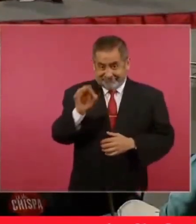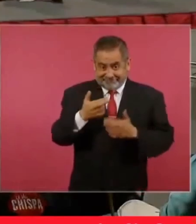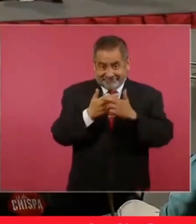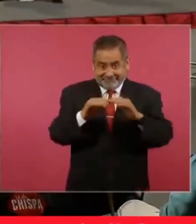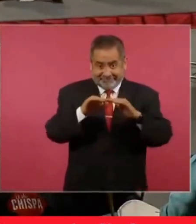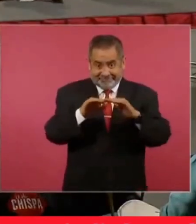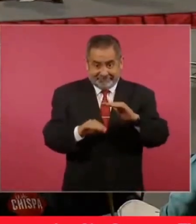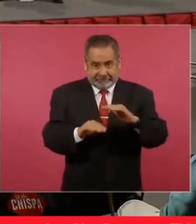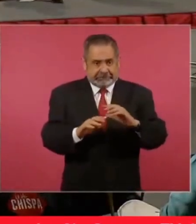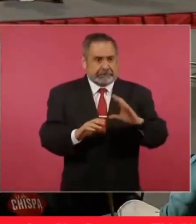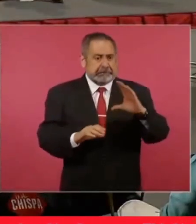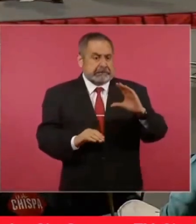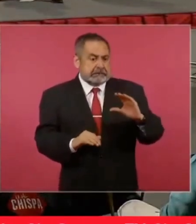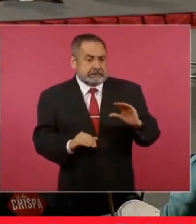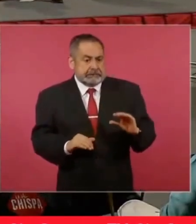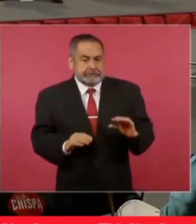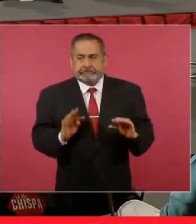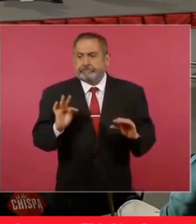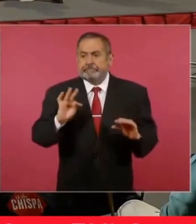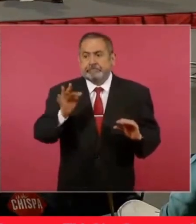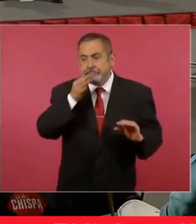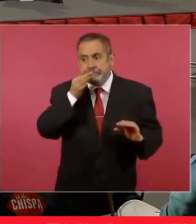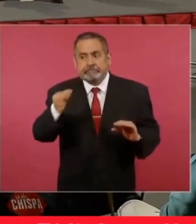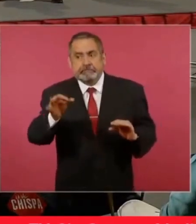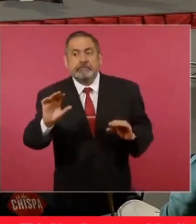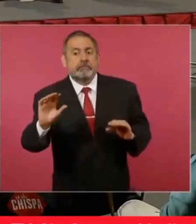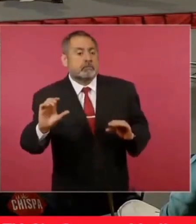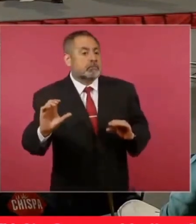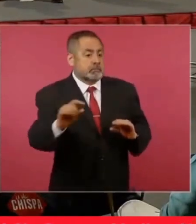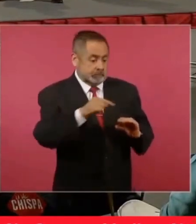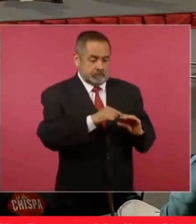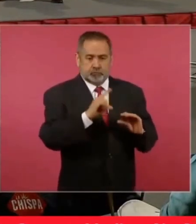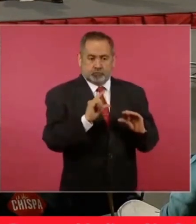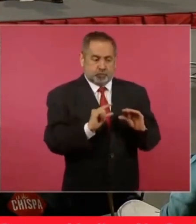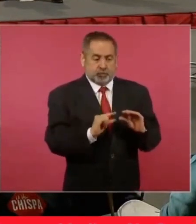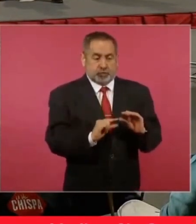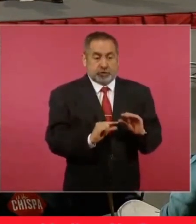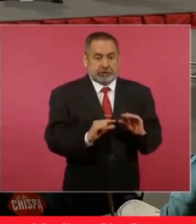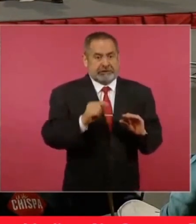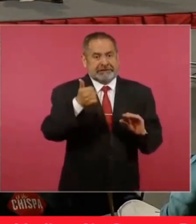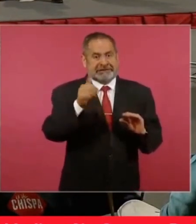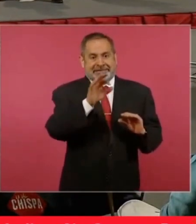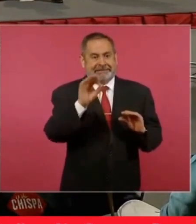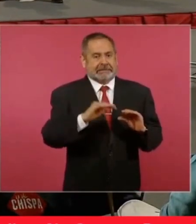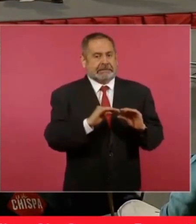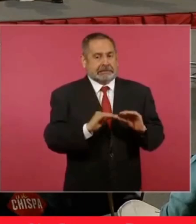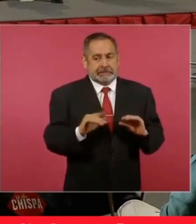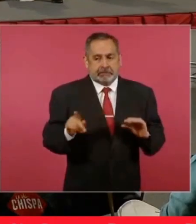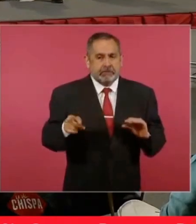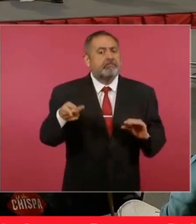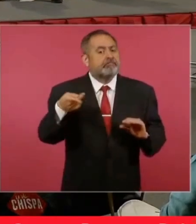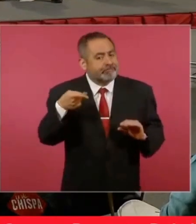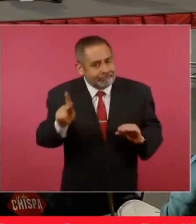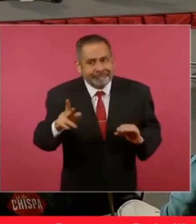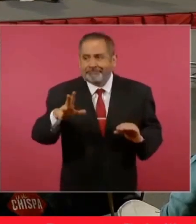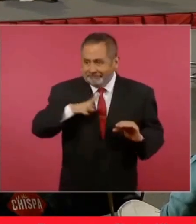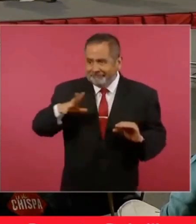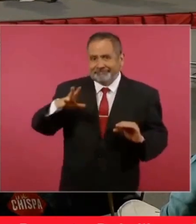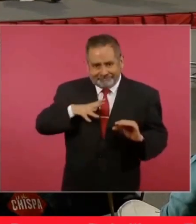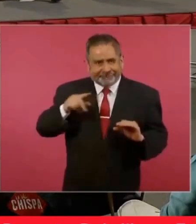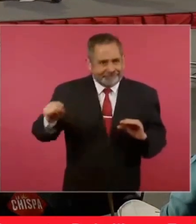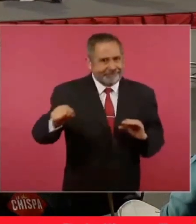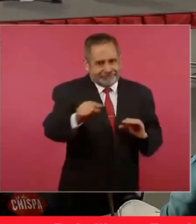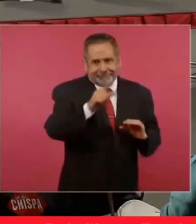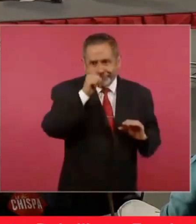causales por las cuales decretamos una alerta. Es decir, ya estamos debajo de ese umbral y avisamos a